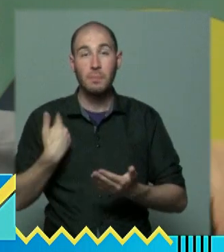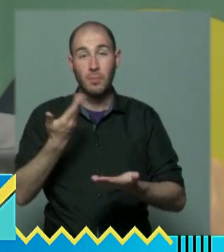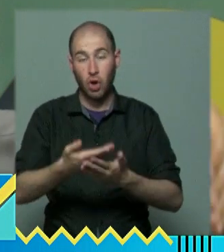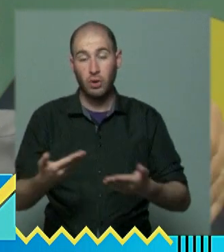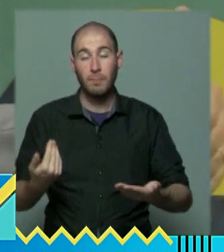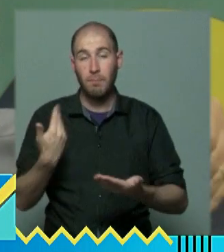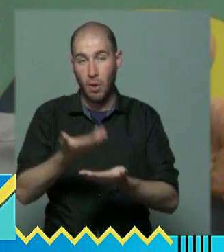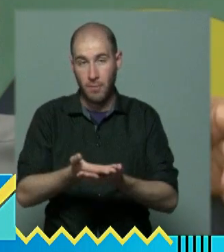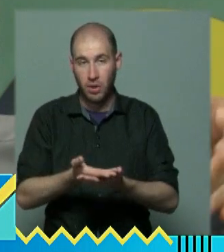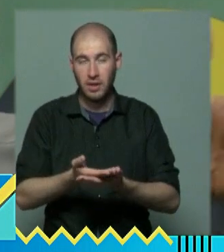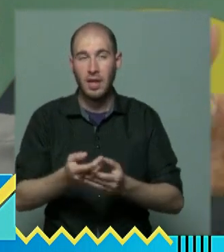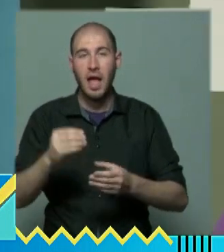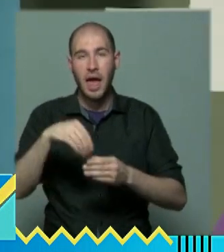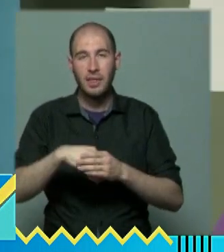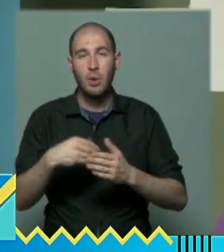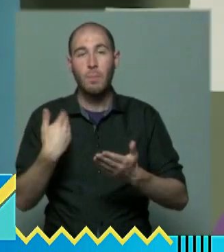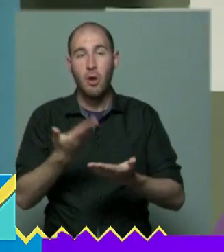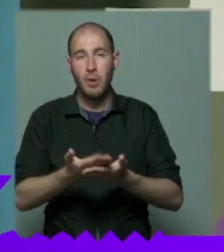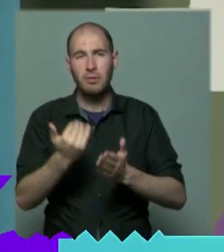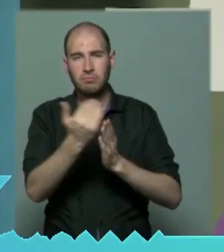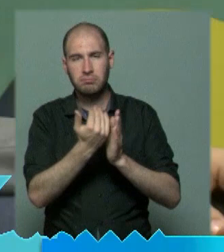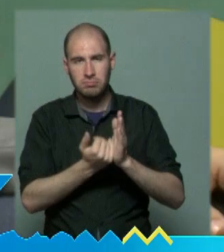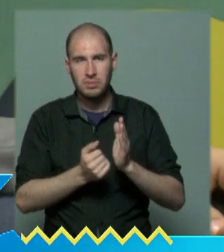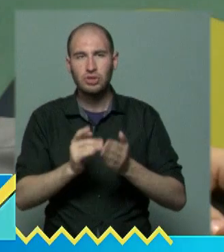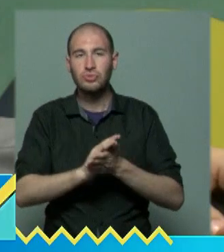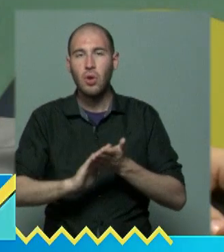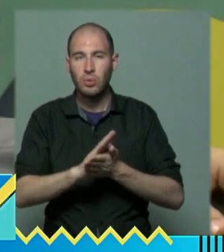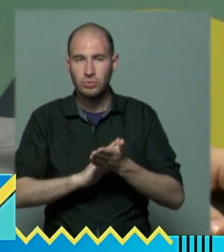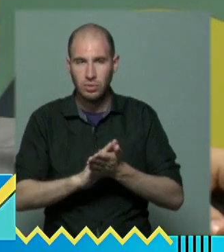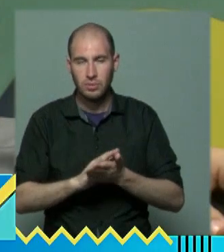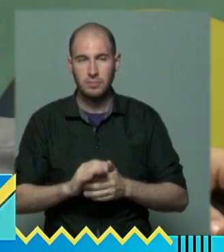algo, y dentro de esta gestión hemos propuesto un montón de salidas,